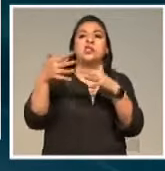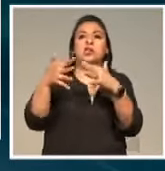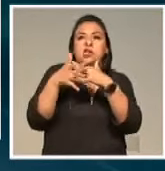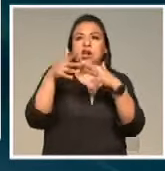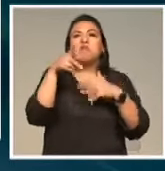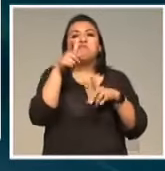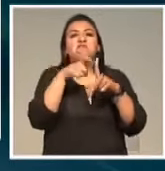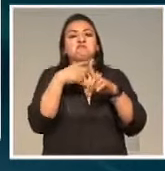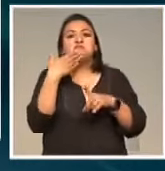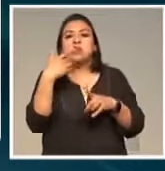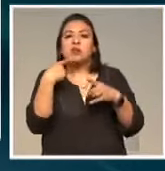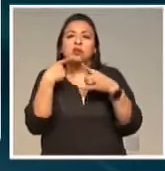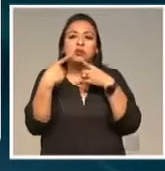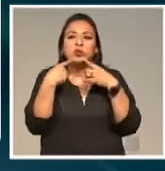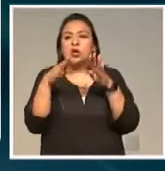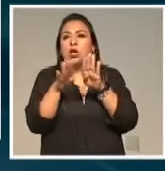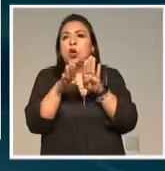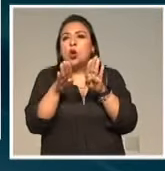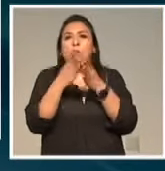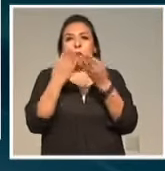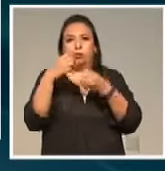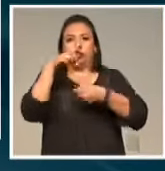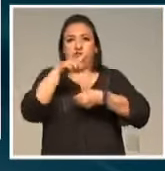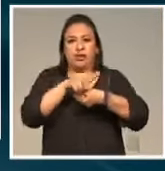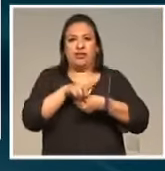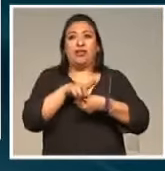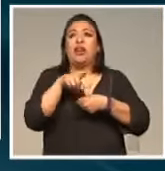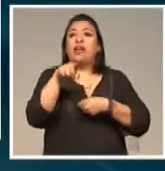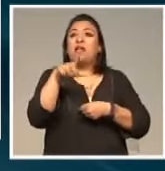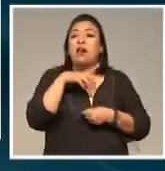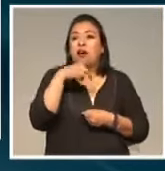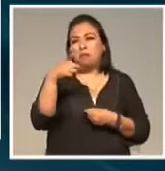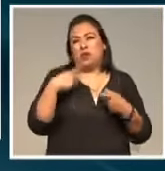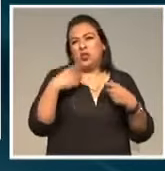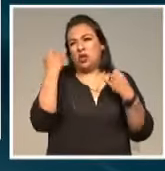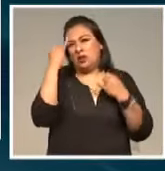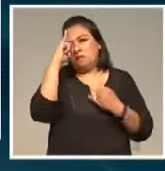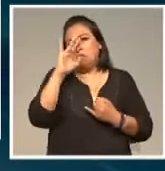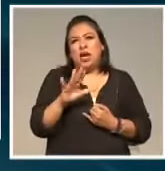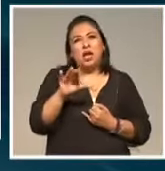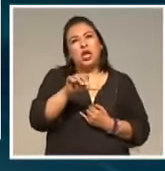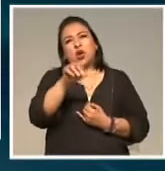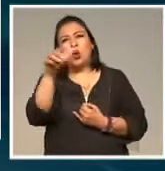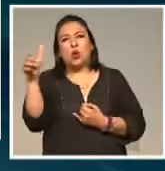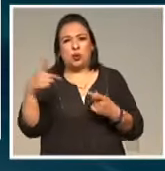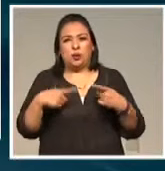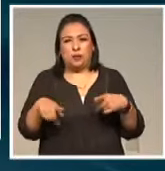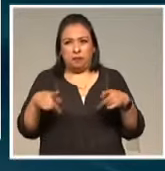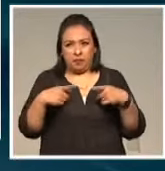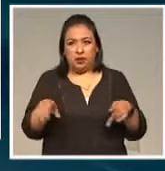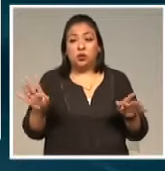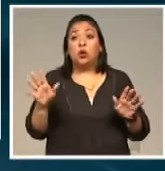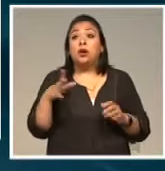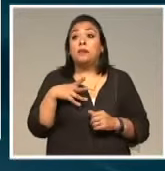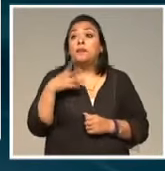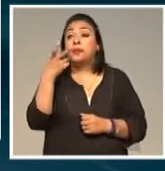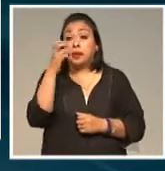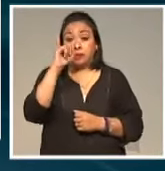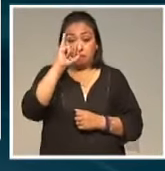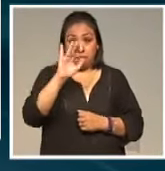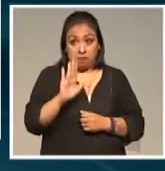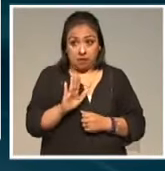crítico para discutir cómo las sociedades crean esta figura o imagen del otro. Y esta